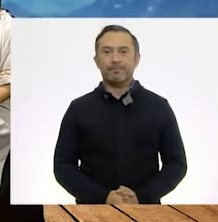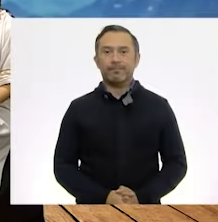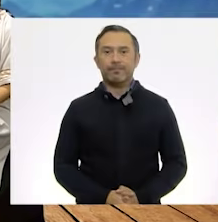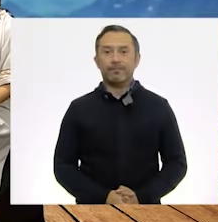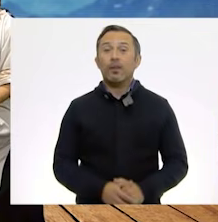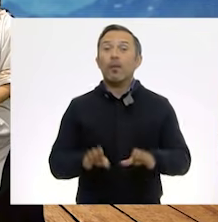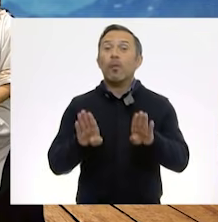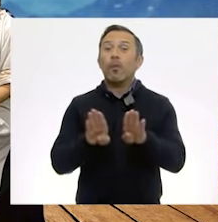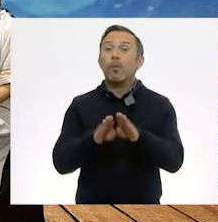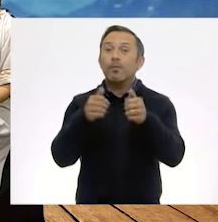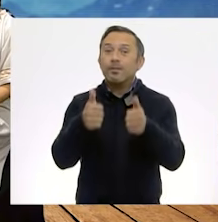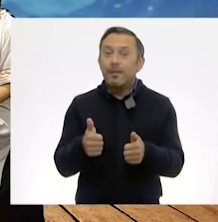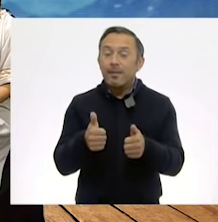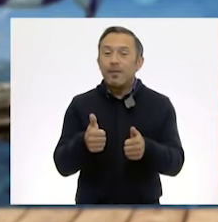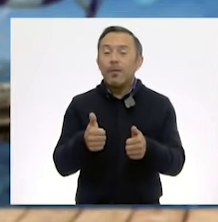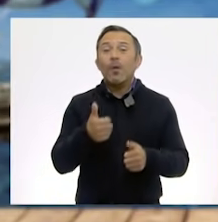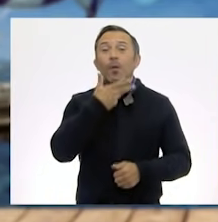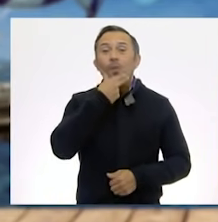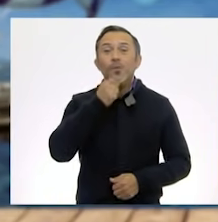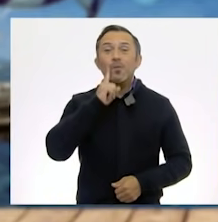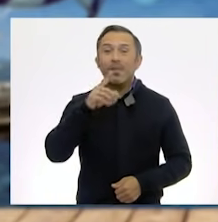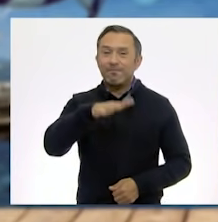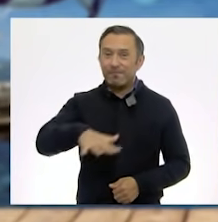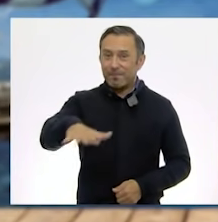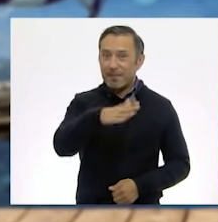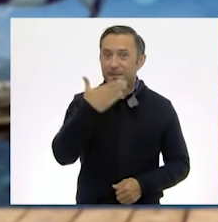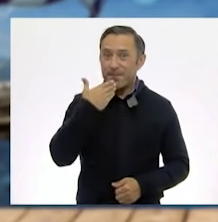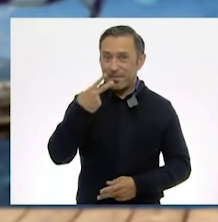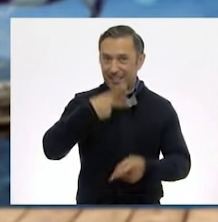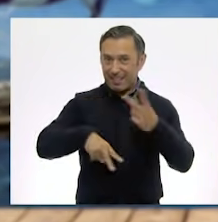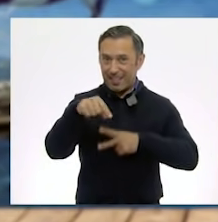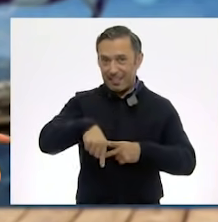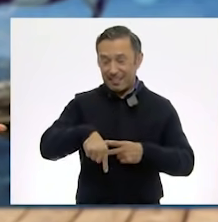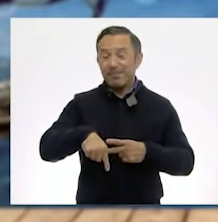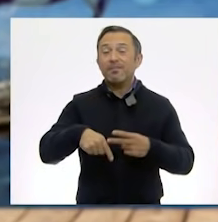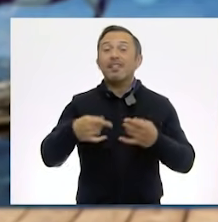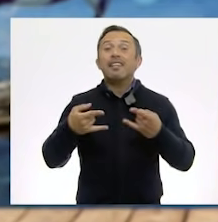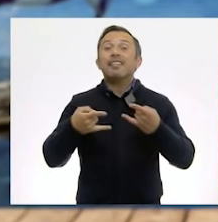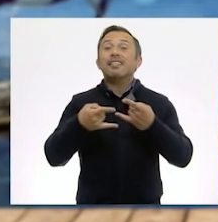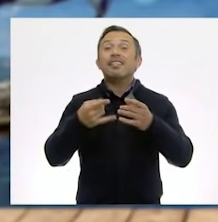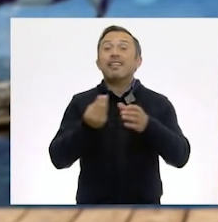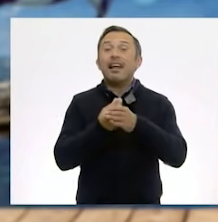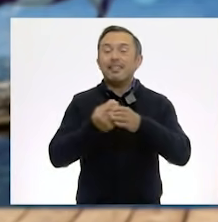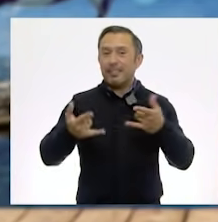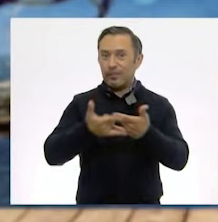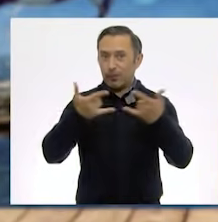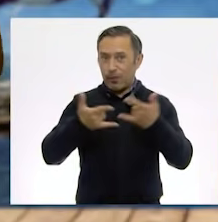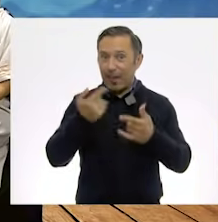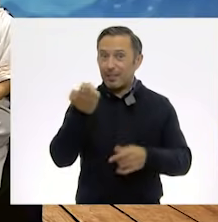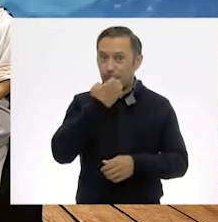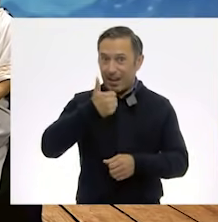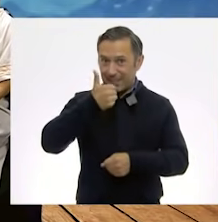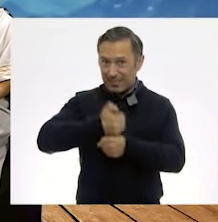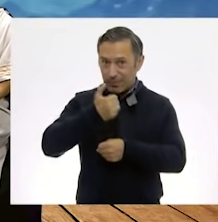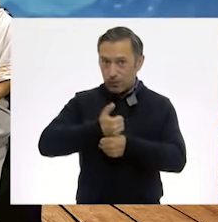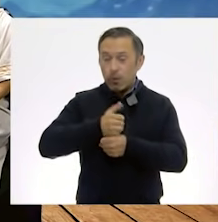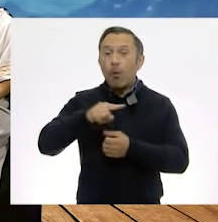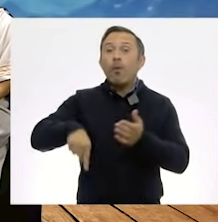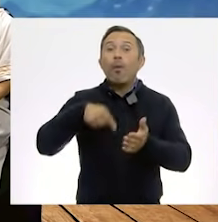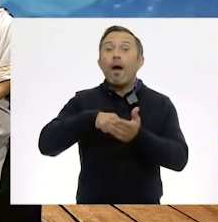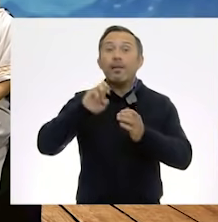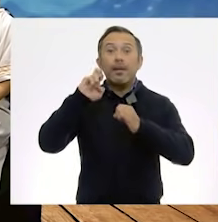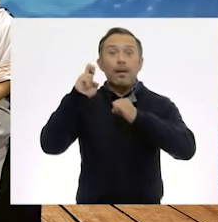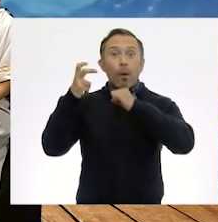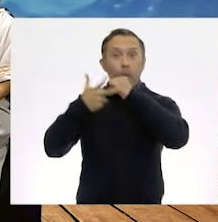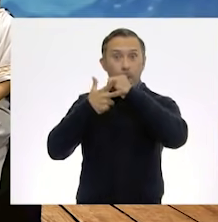¿Cómo están? Bienvenidos y bienvenidas a su sesión de historia para sexto grado en Aprende en Casa 2, transmitiendo desde las costas del